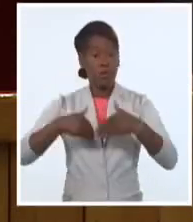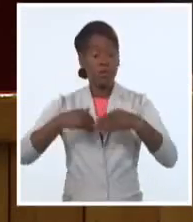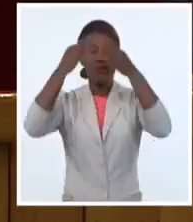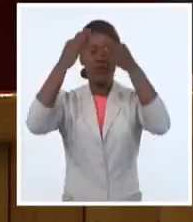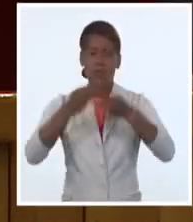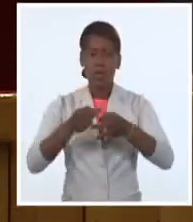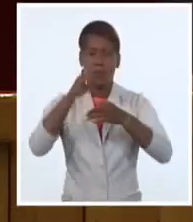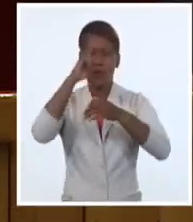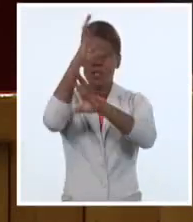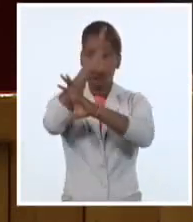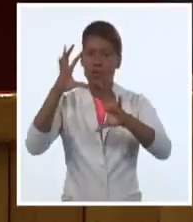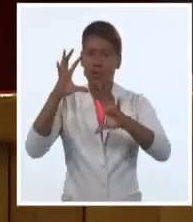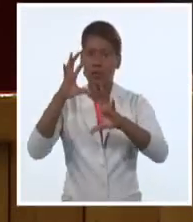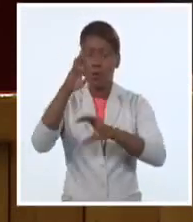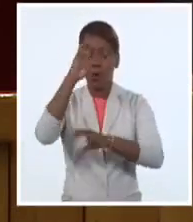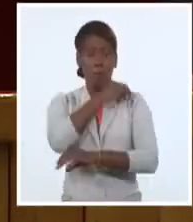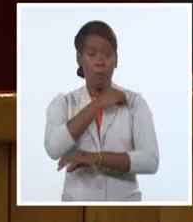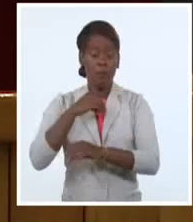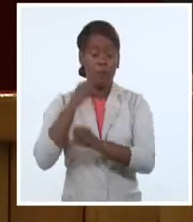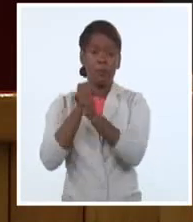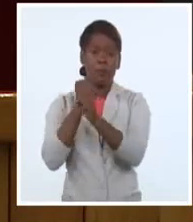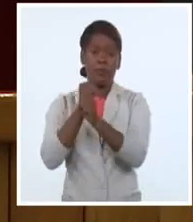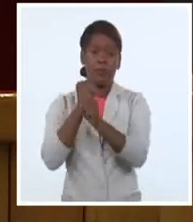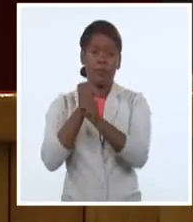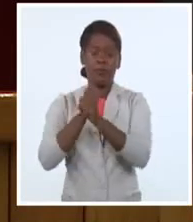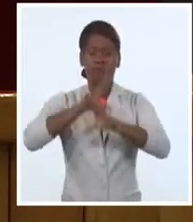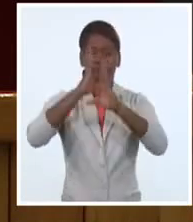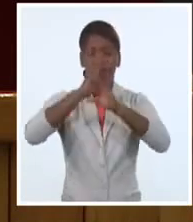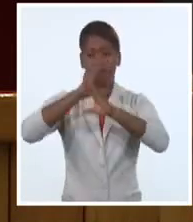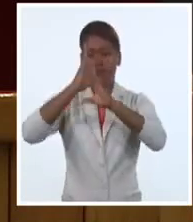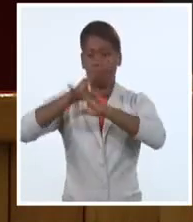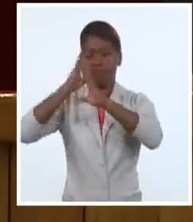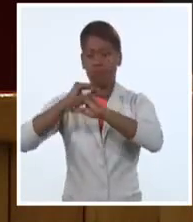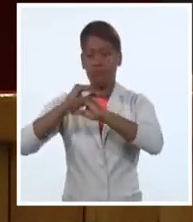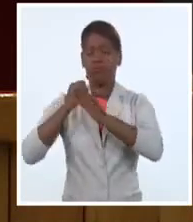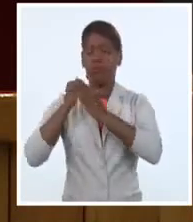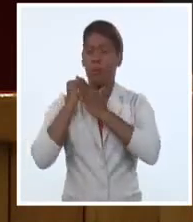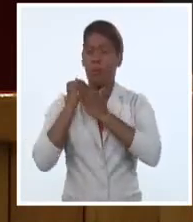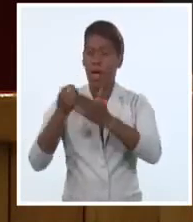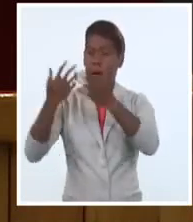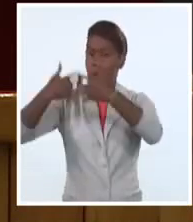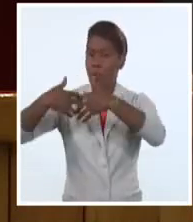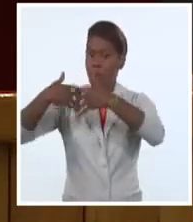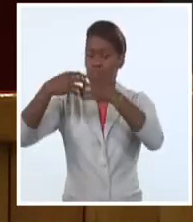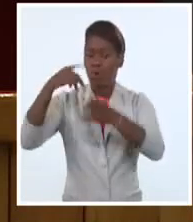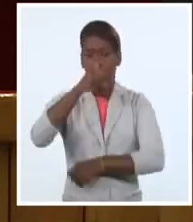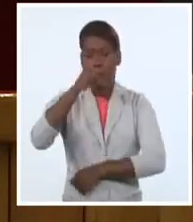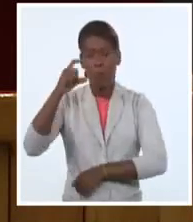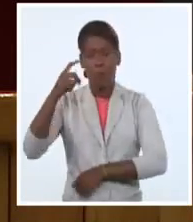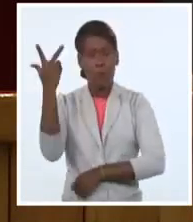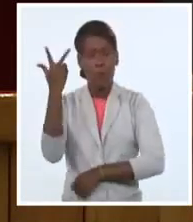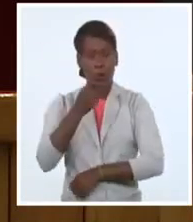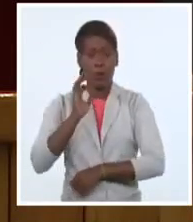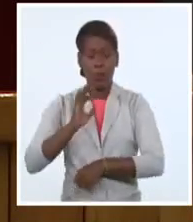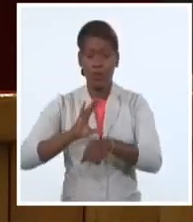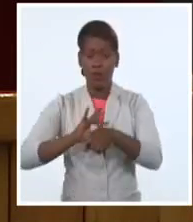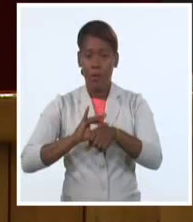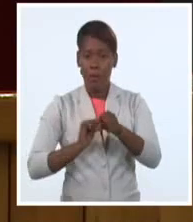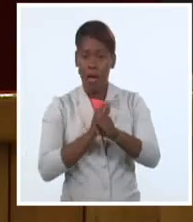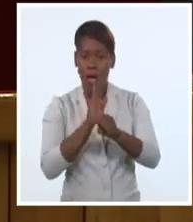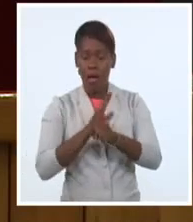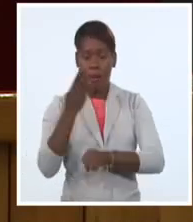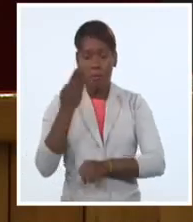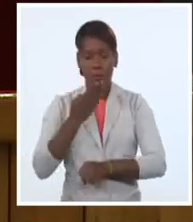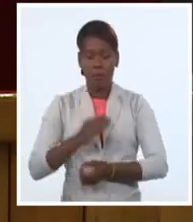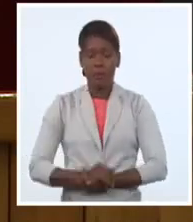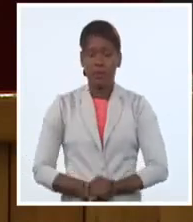Cuba que rompe la matriz engañosa que se quiere imponer sobre nuestra realidad. Cada vacuna creada y